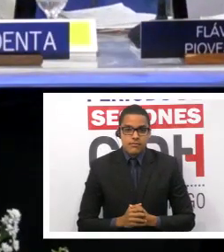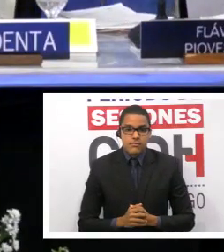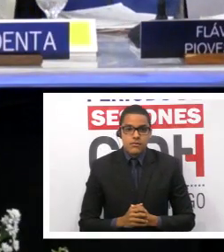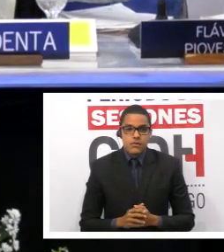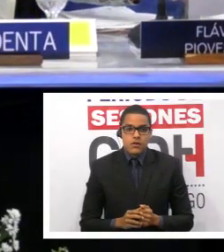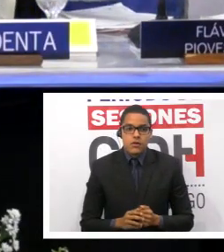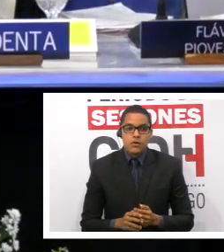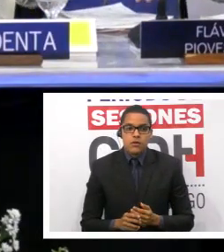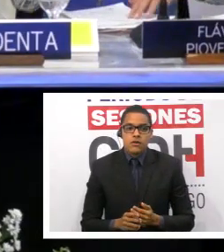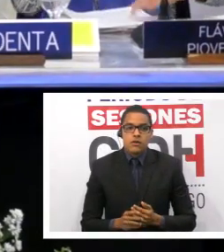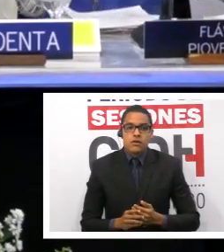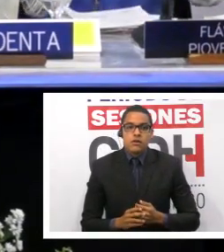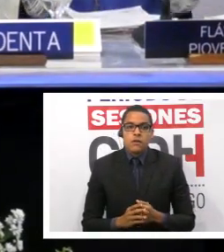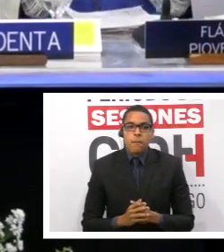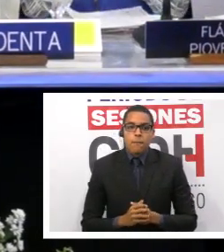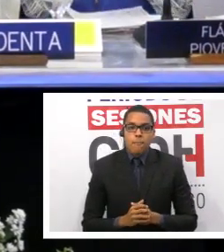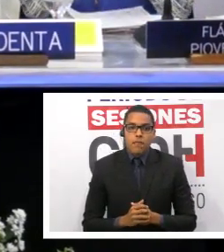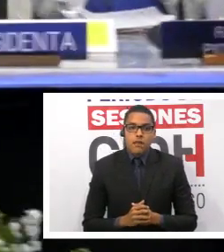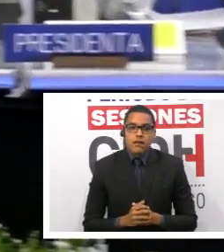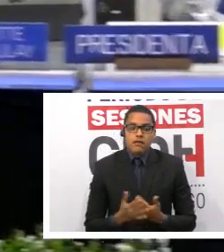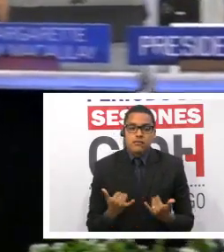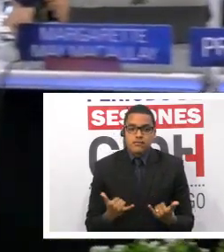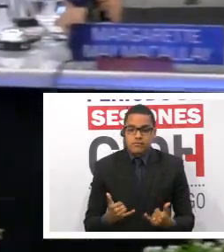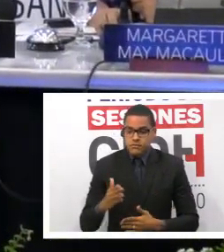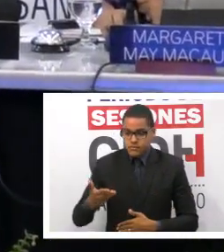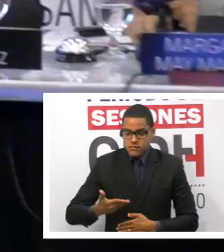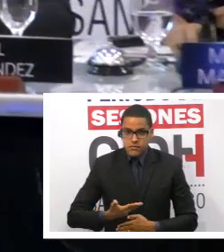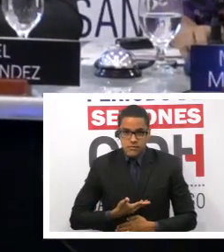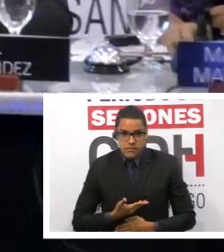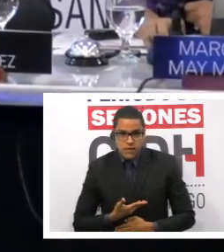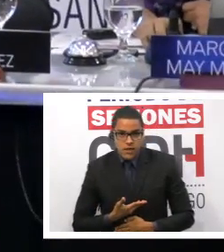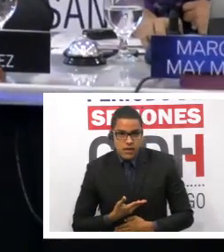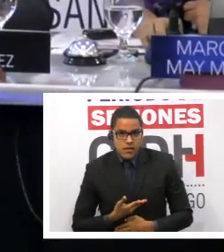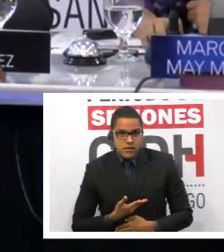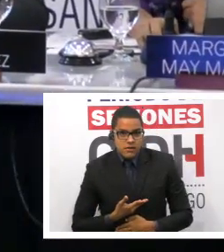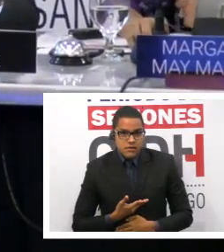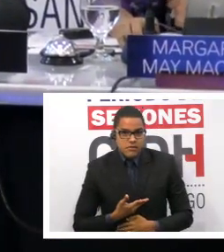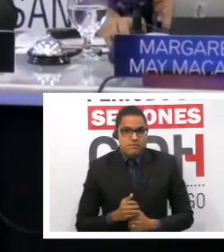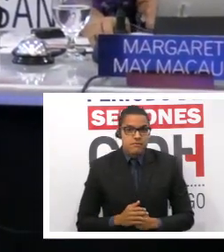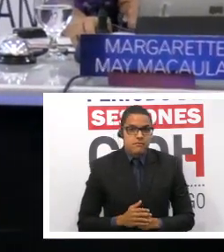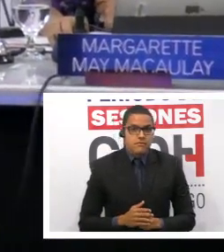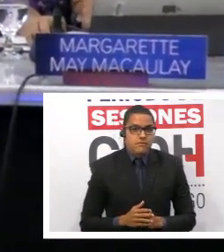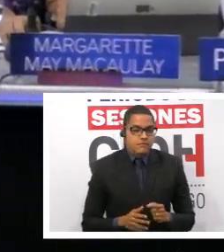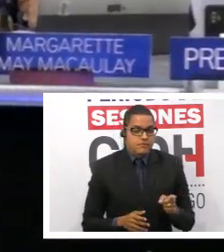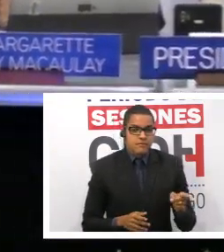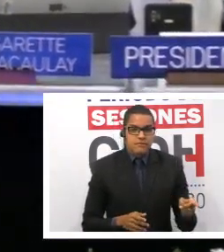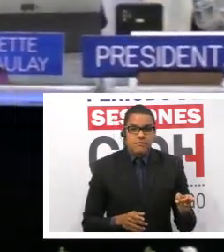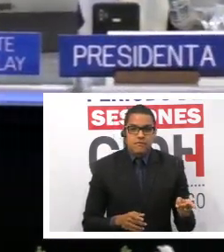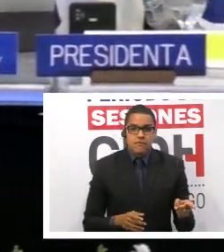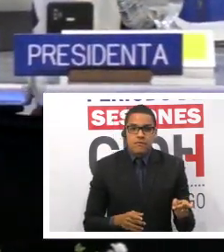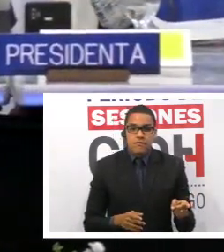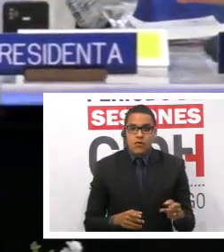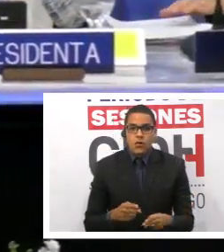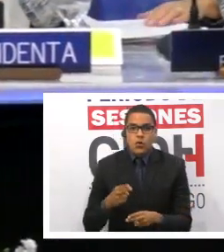además tanto ajena will wright ex persona del císter